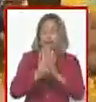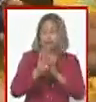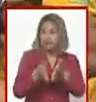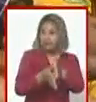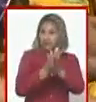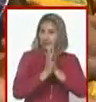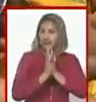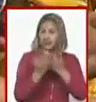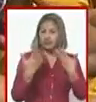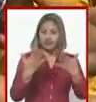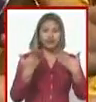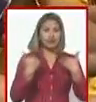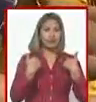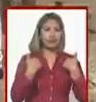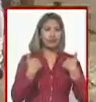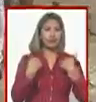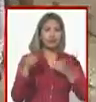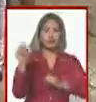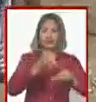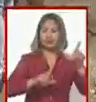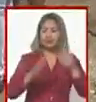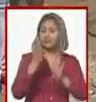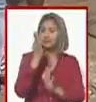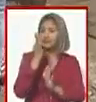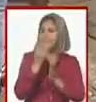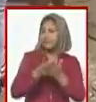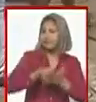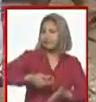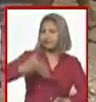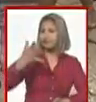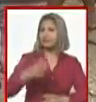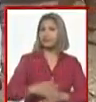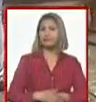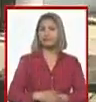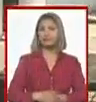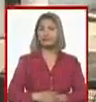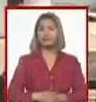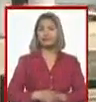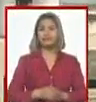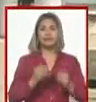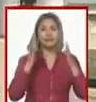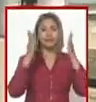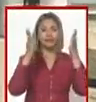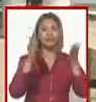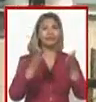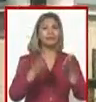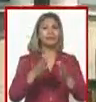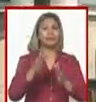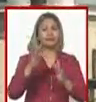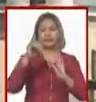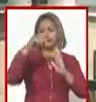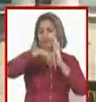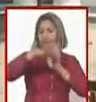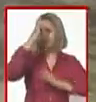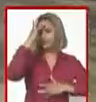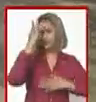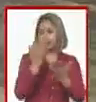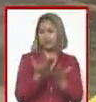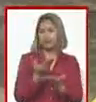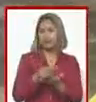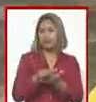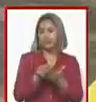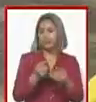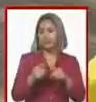las demandas que nosotros lo hicimos como ese laboratorio caro internación tanto en sala como terapia intensiva los medicamentos